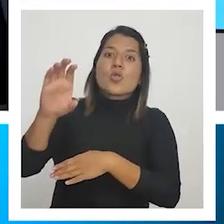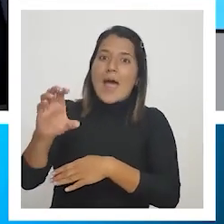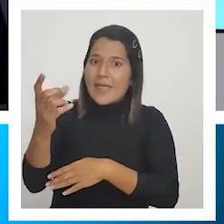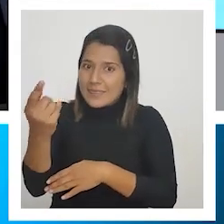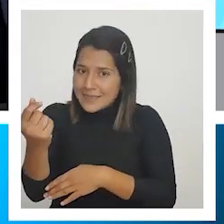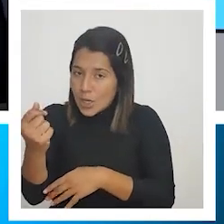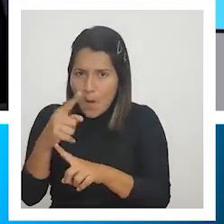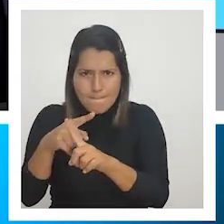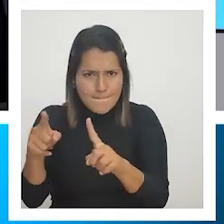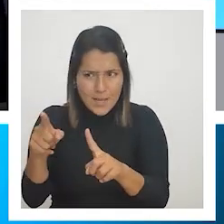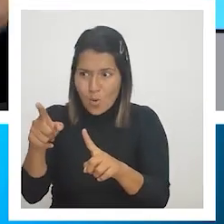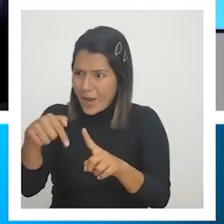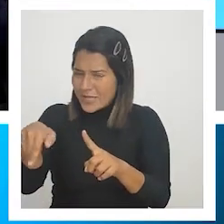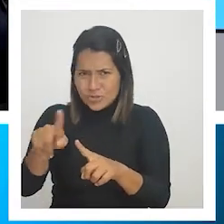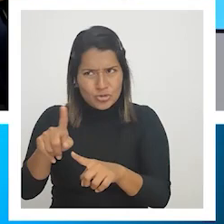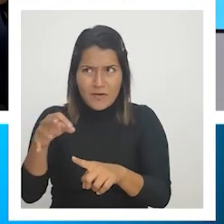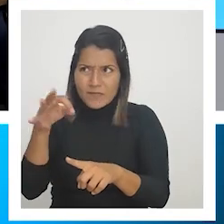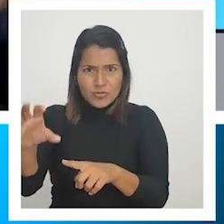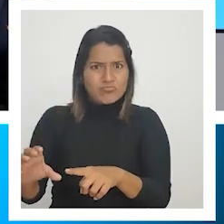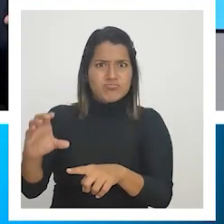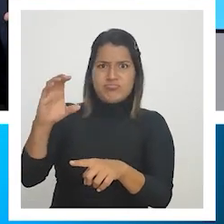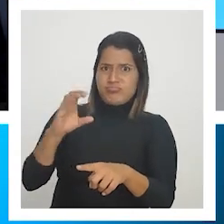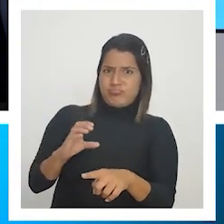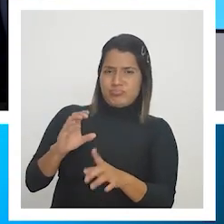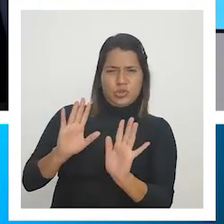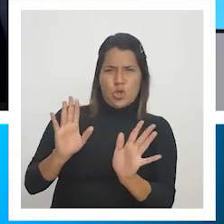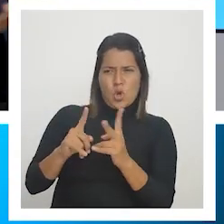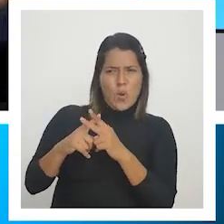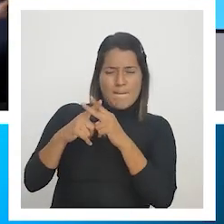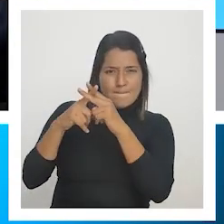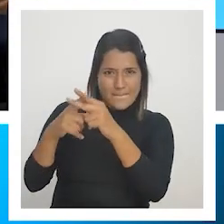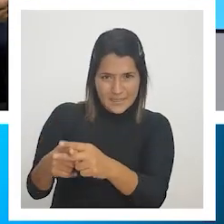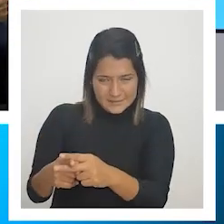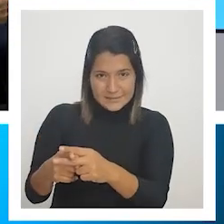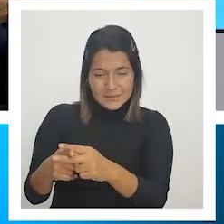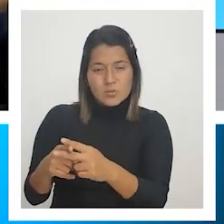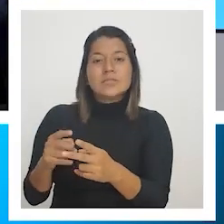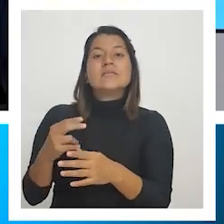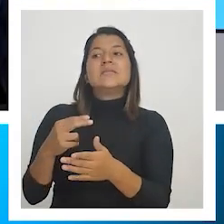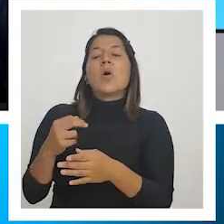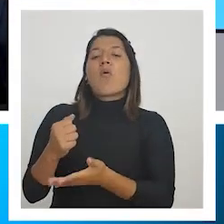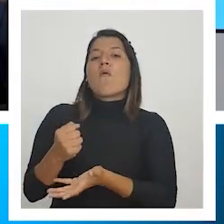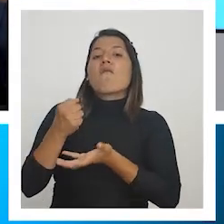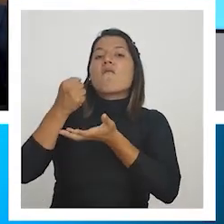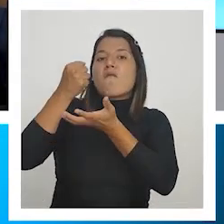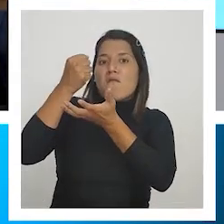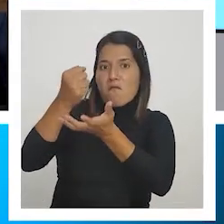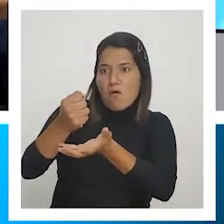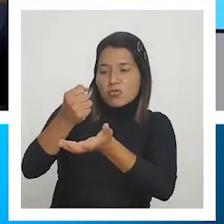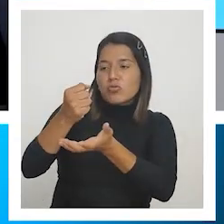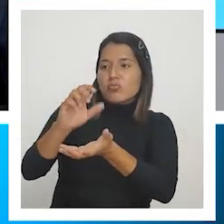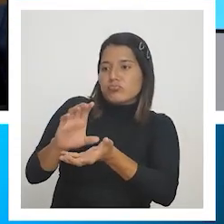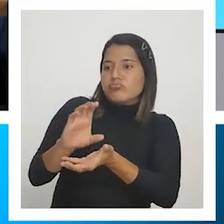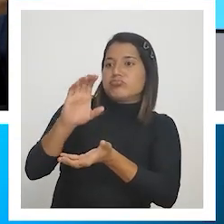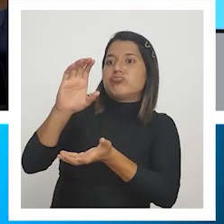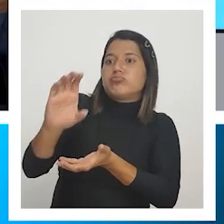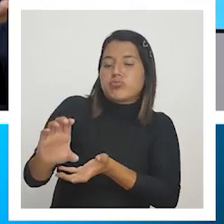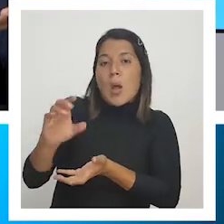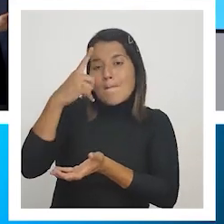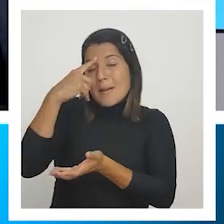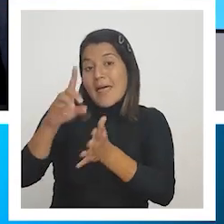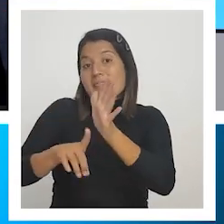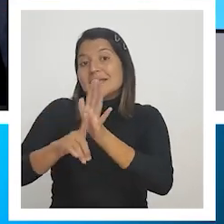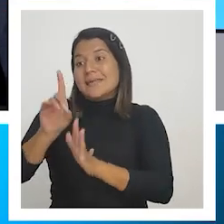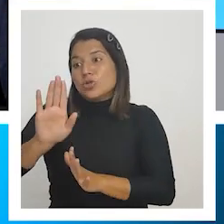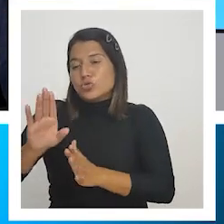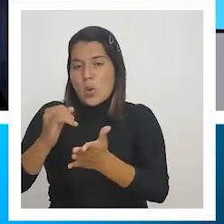civil, pero tiene un fondo no reembolsable, o sea, plata que le dan para que desarrolle su investigación, empiece su negocio